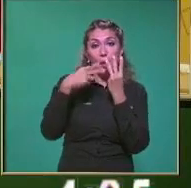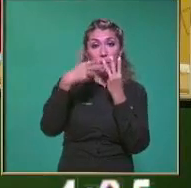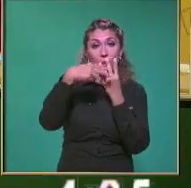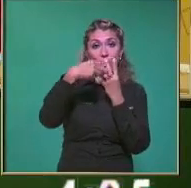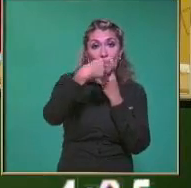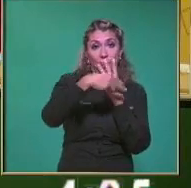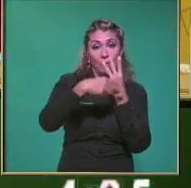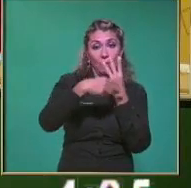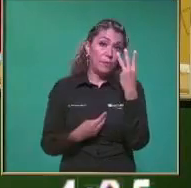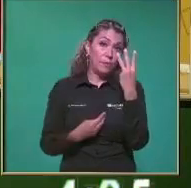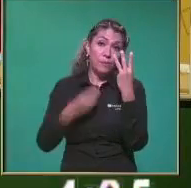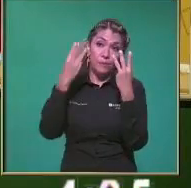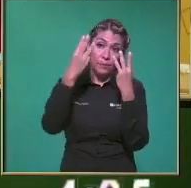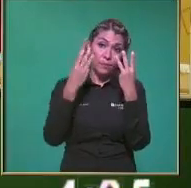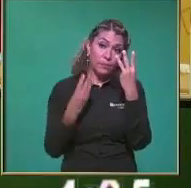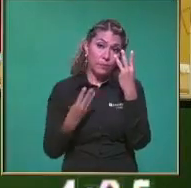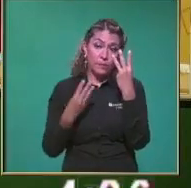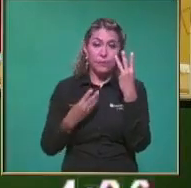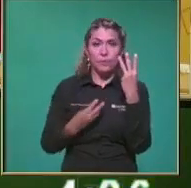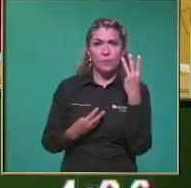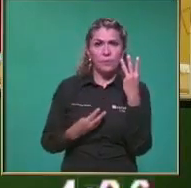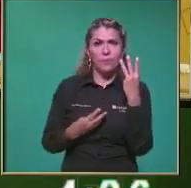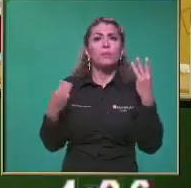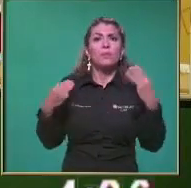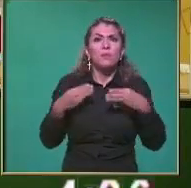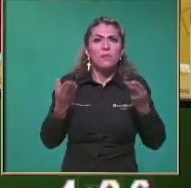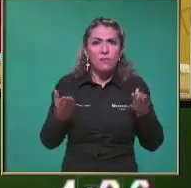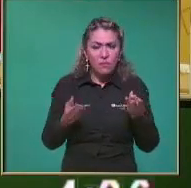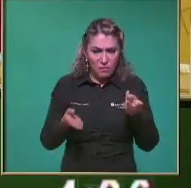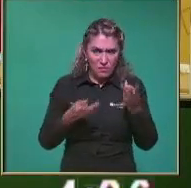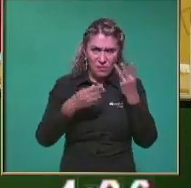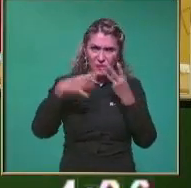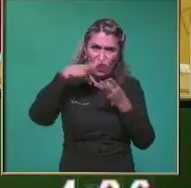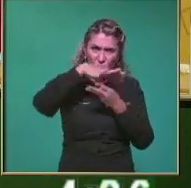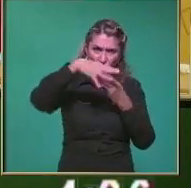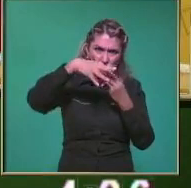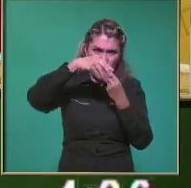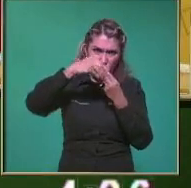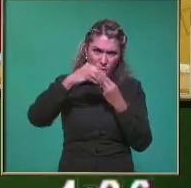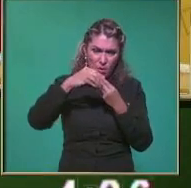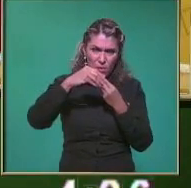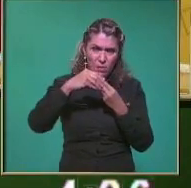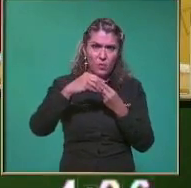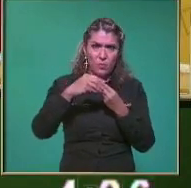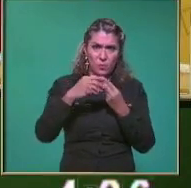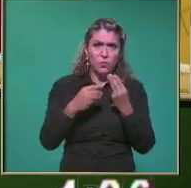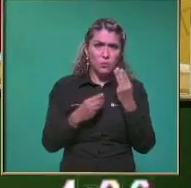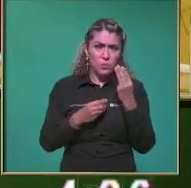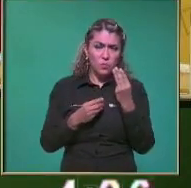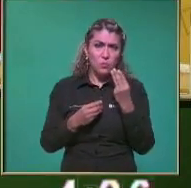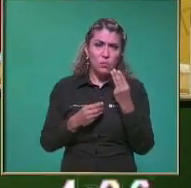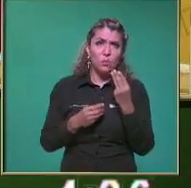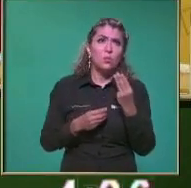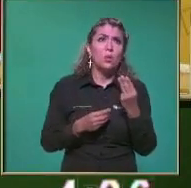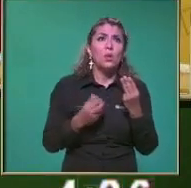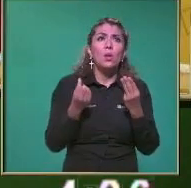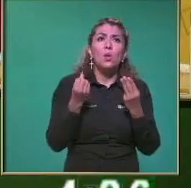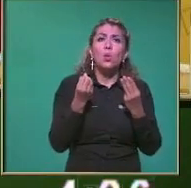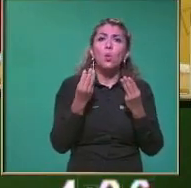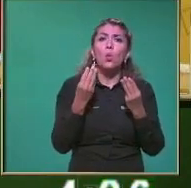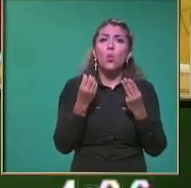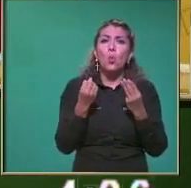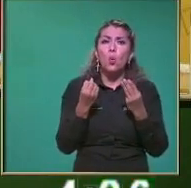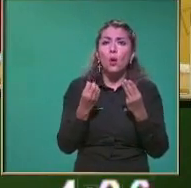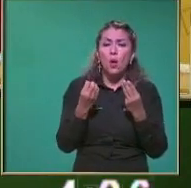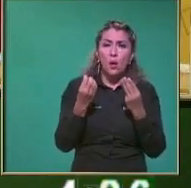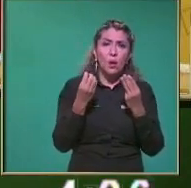tengo tres tercios. Maestra, ¿entonces un entero son tres tercios? Sí. ¿Y cuántos cuartos será un entero?